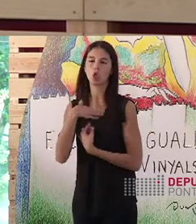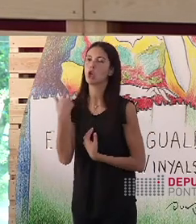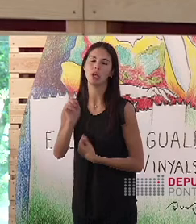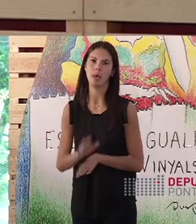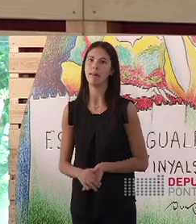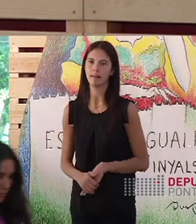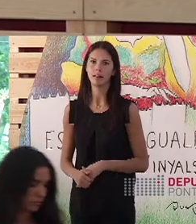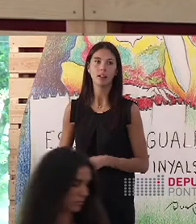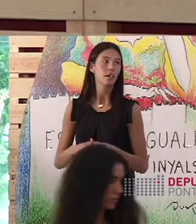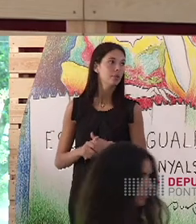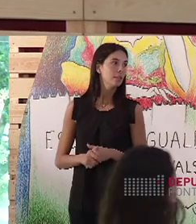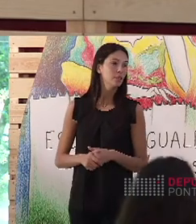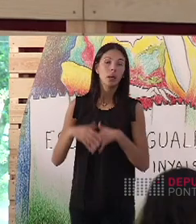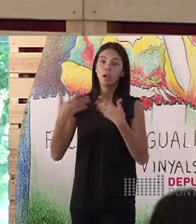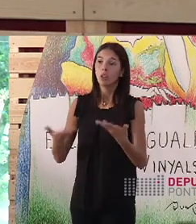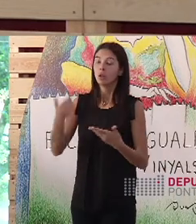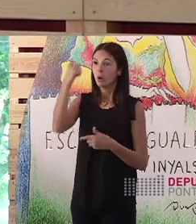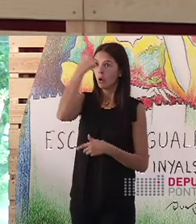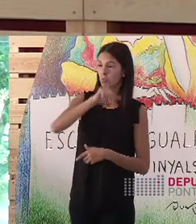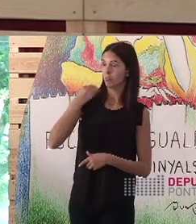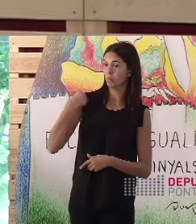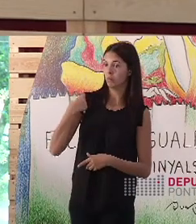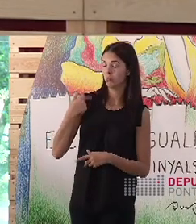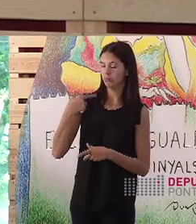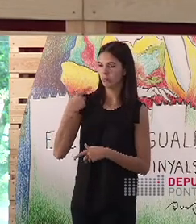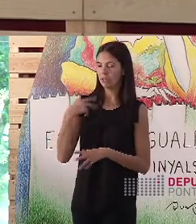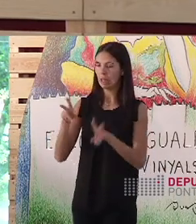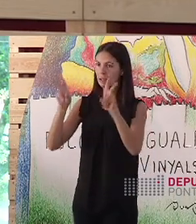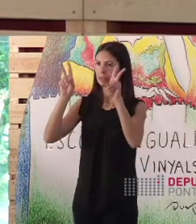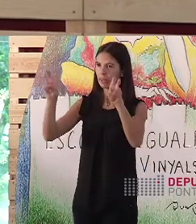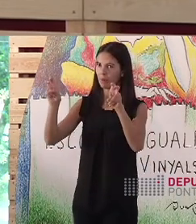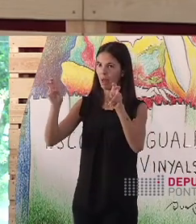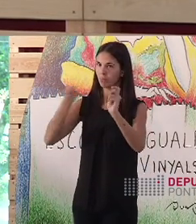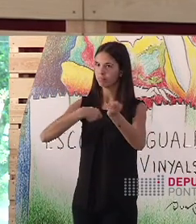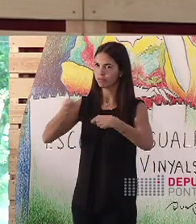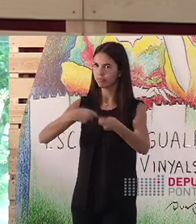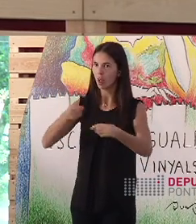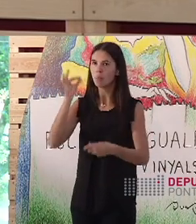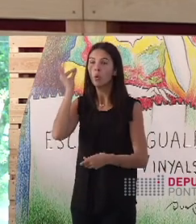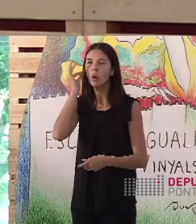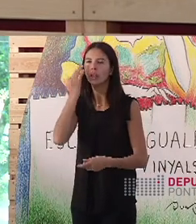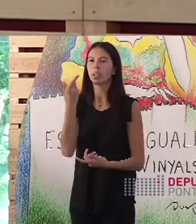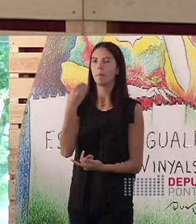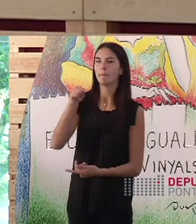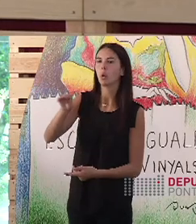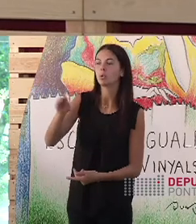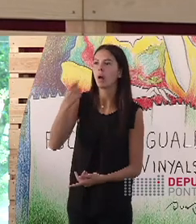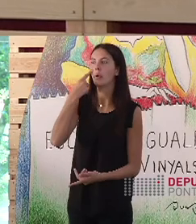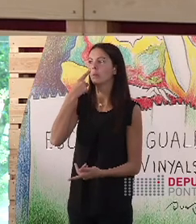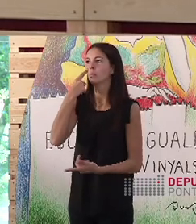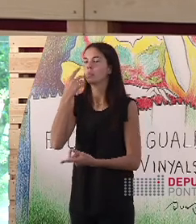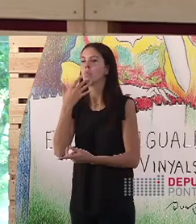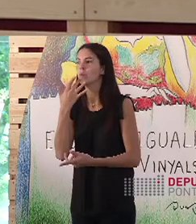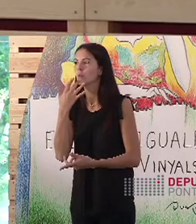dese contexto. Entón, eles mismos, cando falábamos de trata, e lle preguntábamos, temos falado